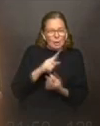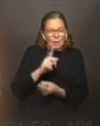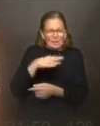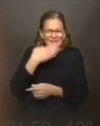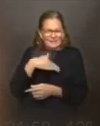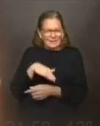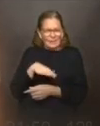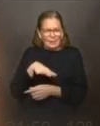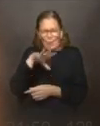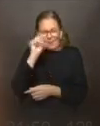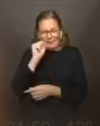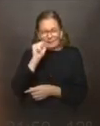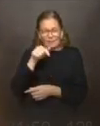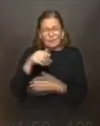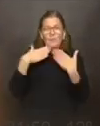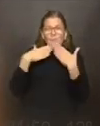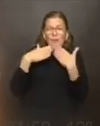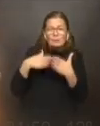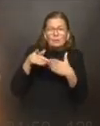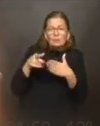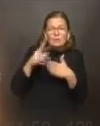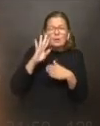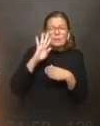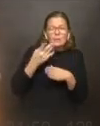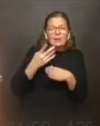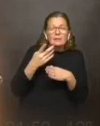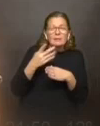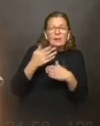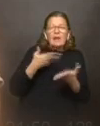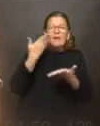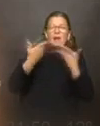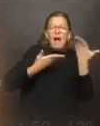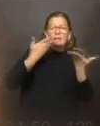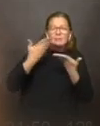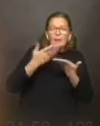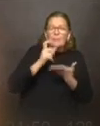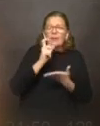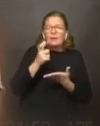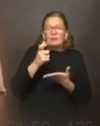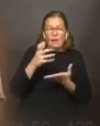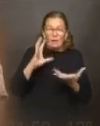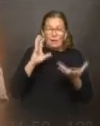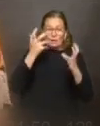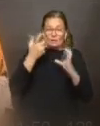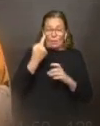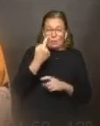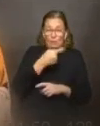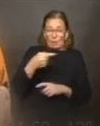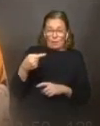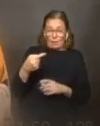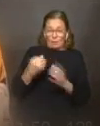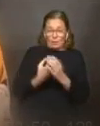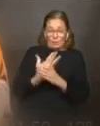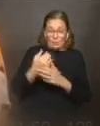incomprensibles. Cuando se les pregunta a ellos sobre si les parece que el cántico que hacen es violento o no violento, cuando en realidad a una cuadra estaban esos nuevos